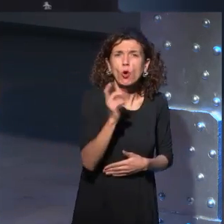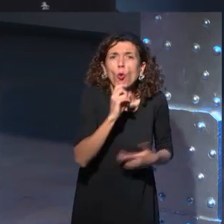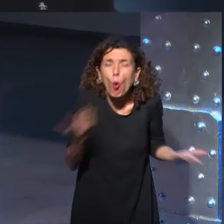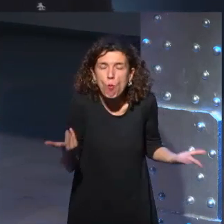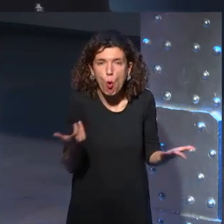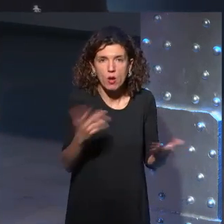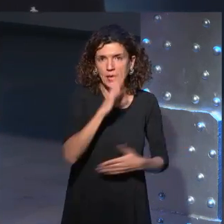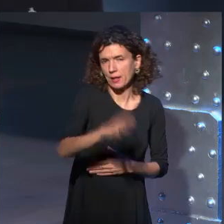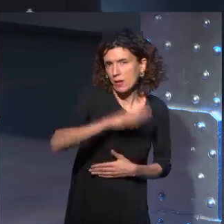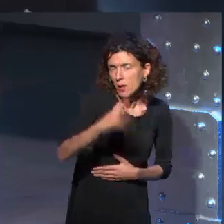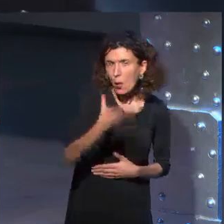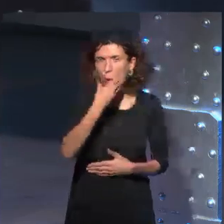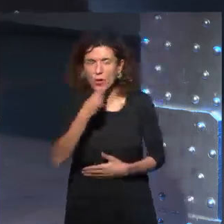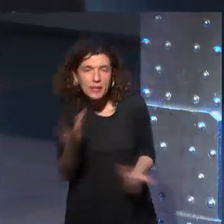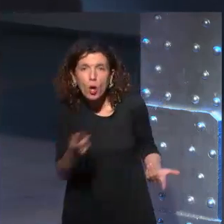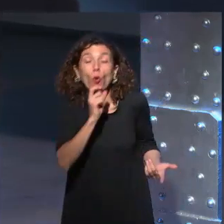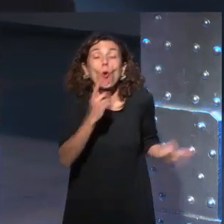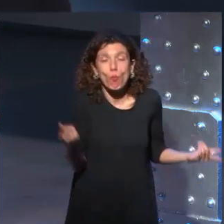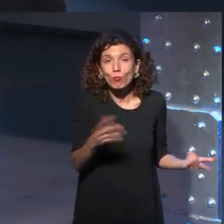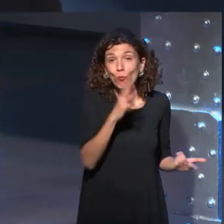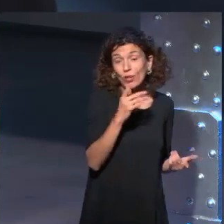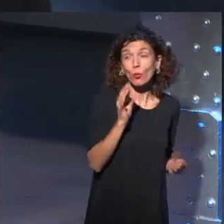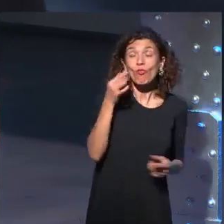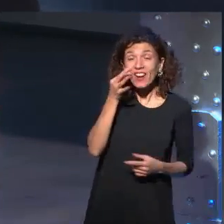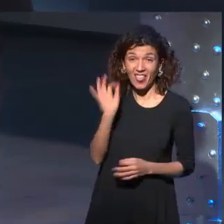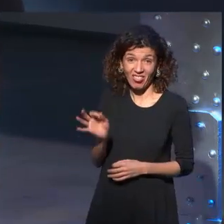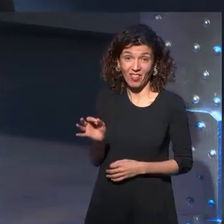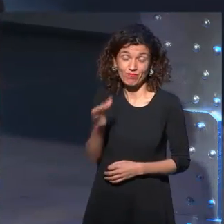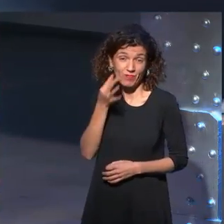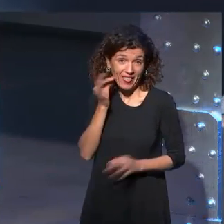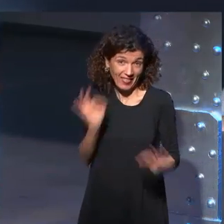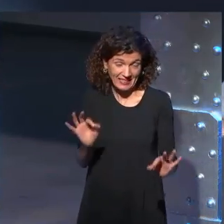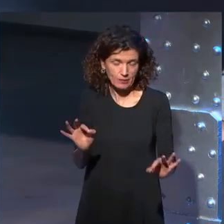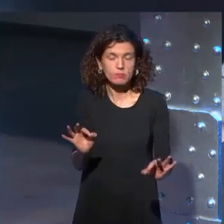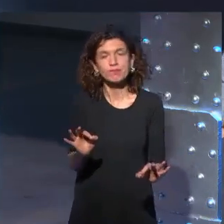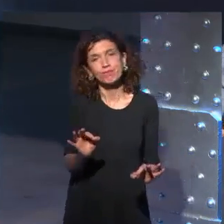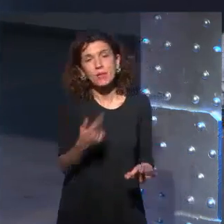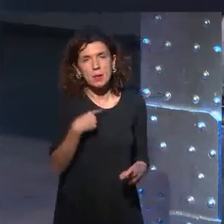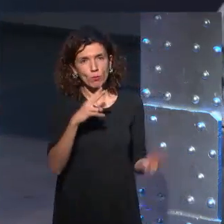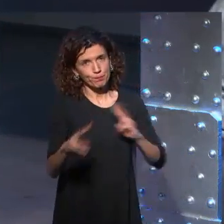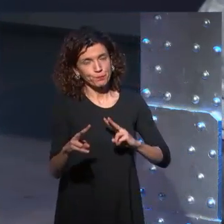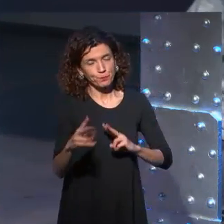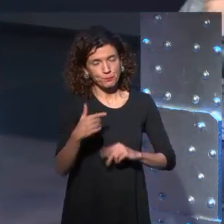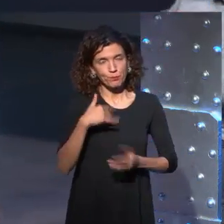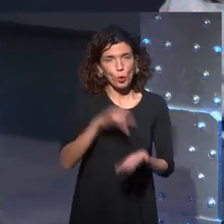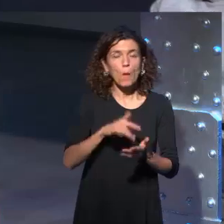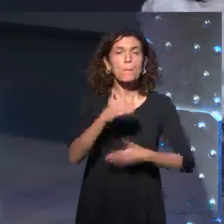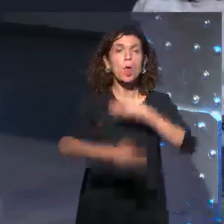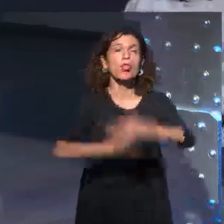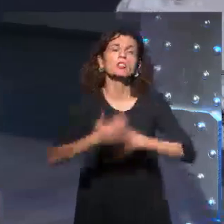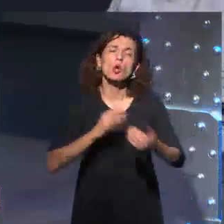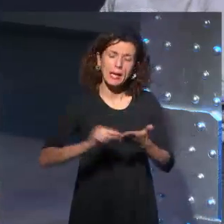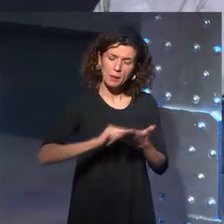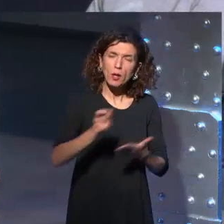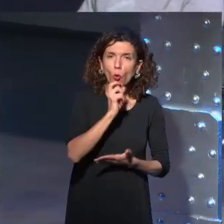increíblemente hermosa y tan vasta. Pues a lo mejor por eso, porque es de verdad. Pues mira, te voy a contar un poco el proceso de